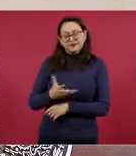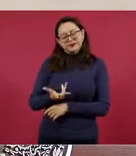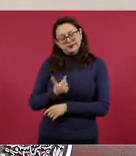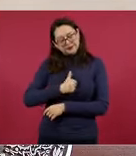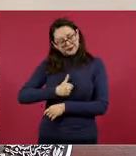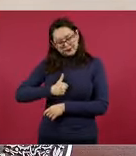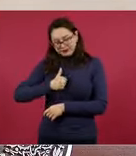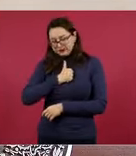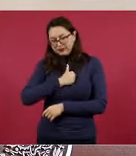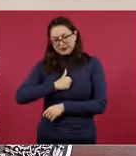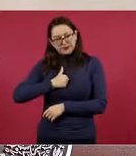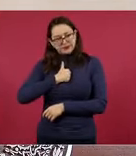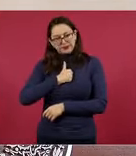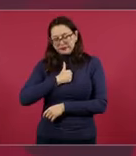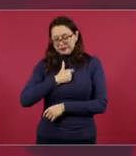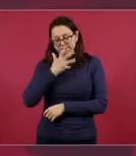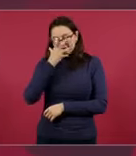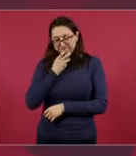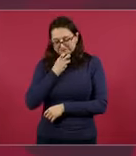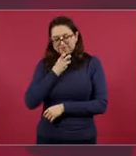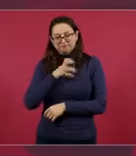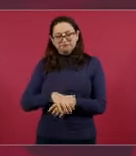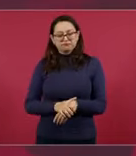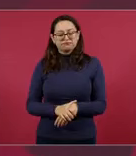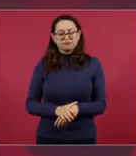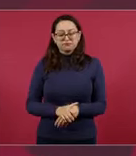joven. César,